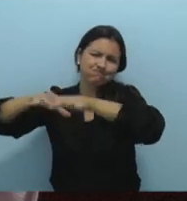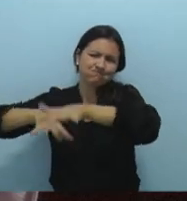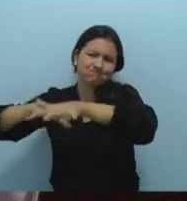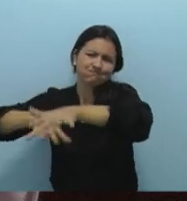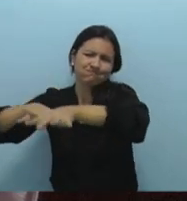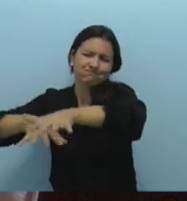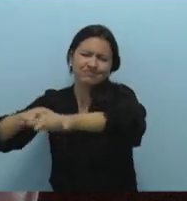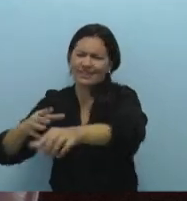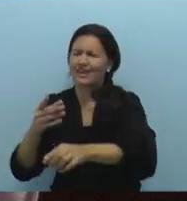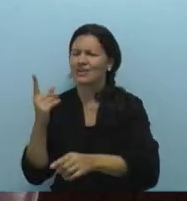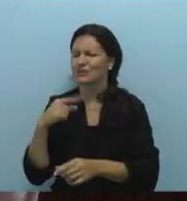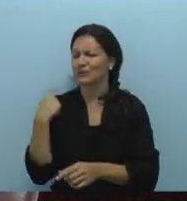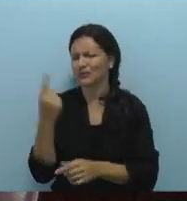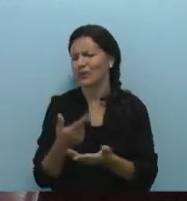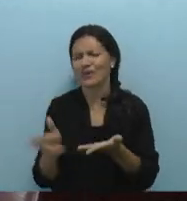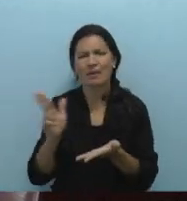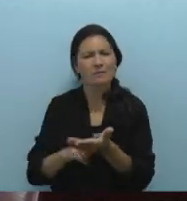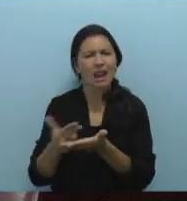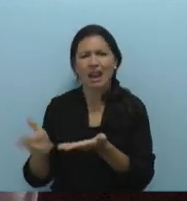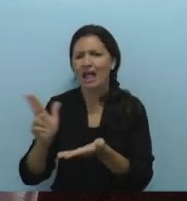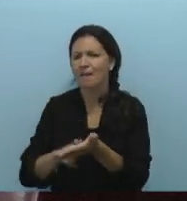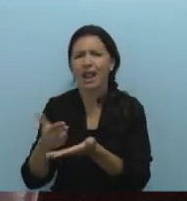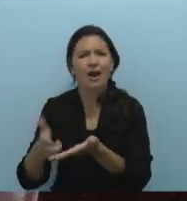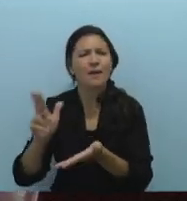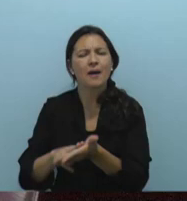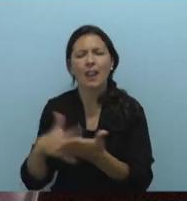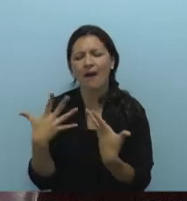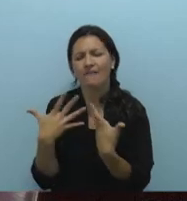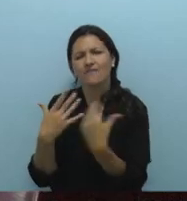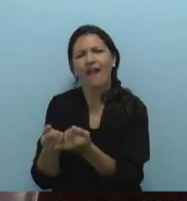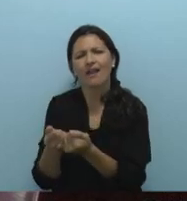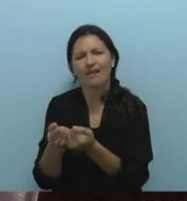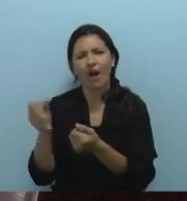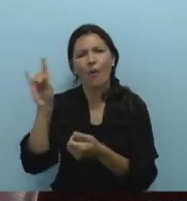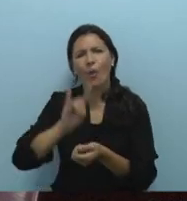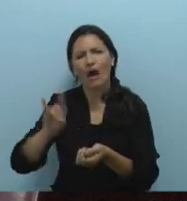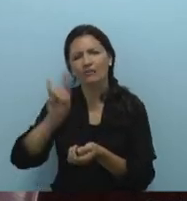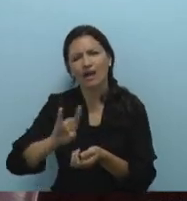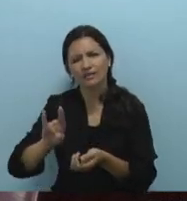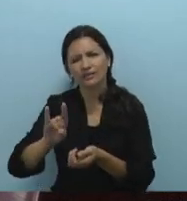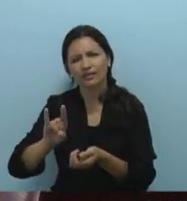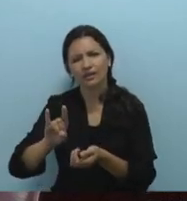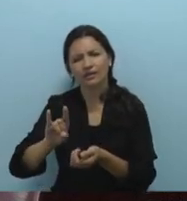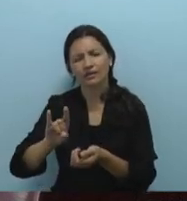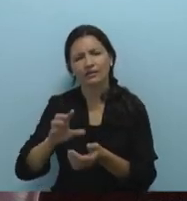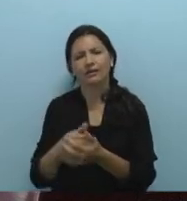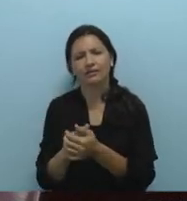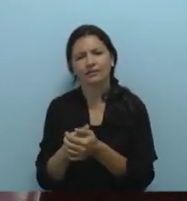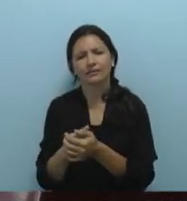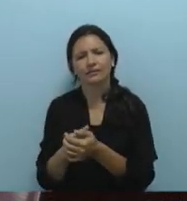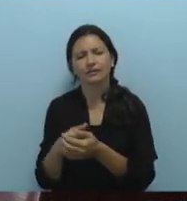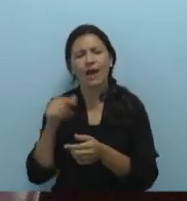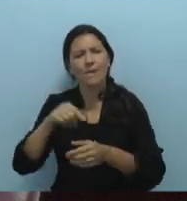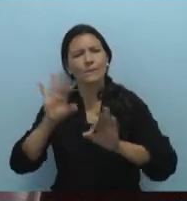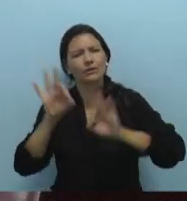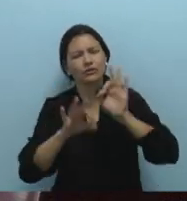sea necesario. Lo que está en riesgo es el desfinanciamiento universitario y esta declaración lleva consigo